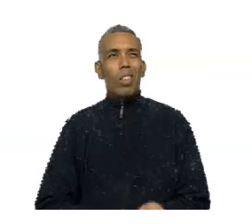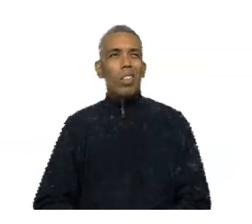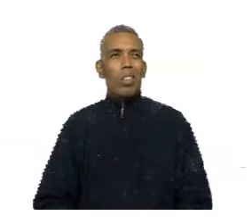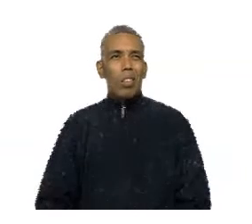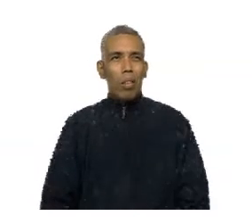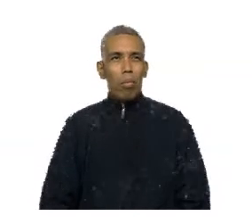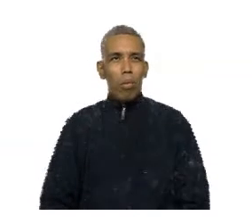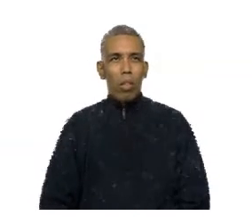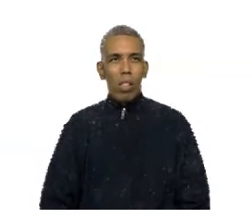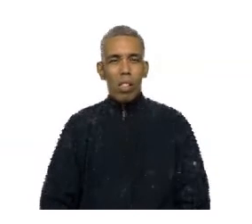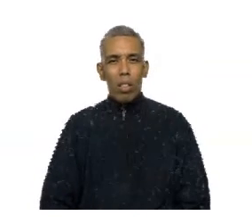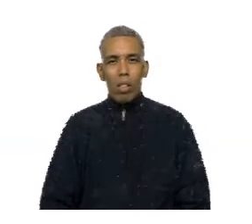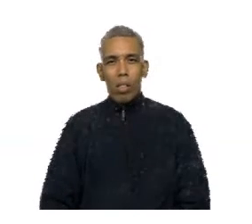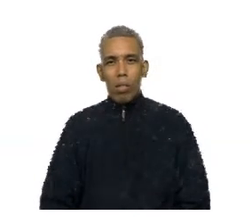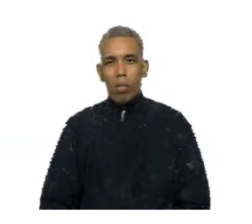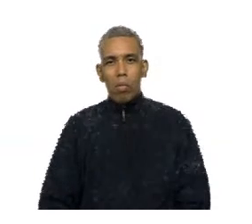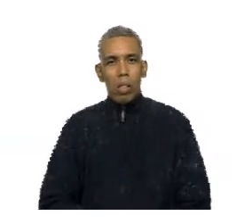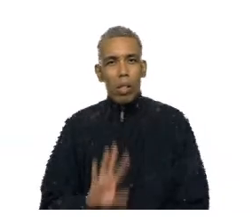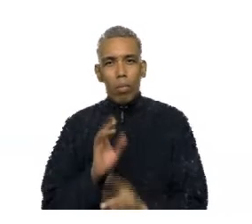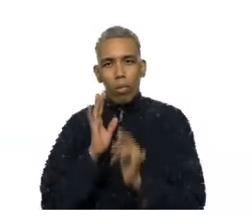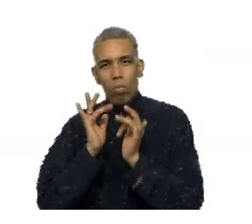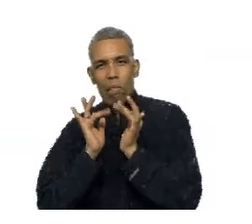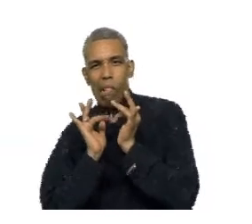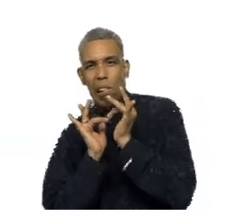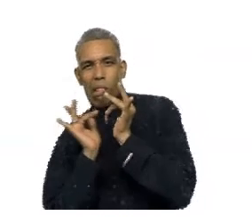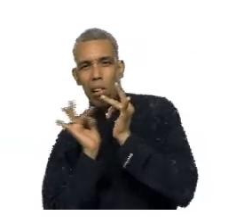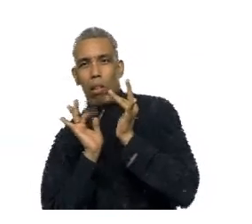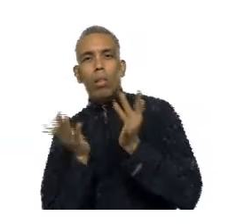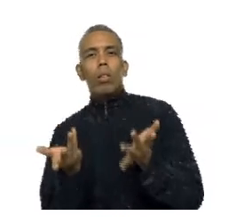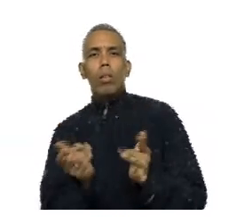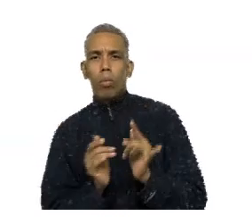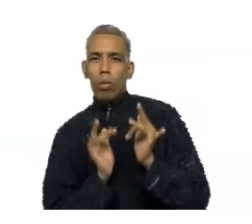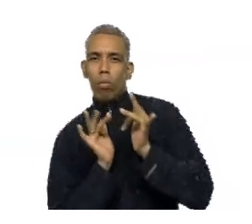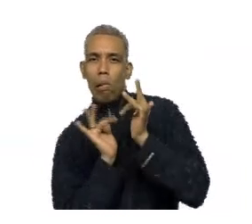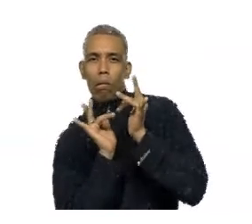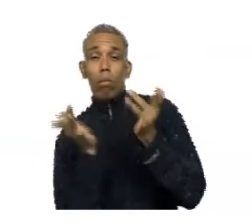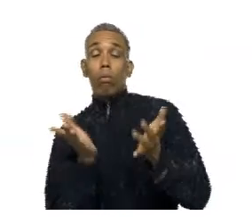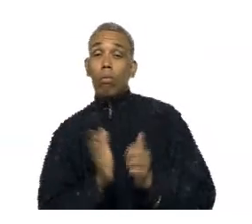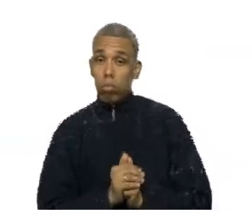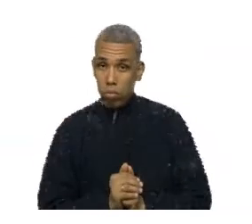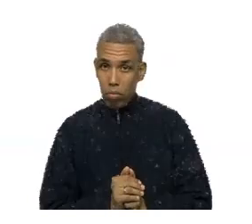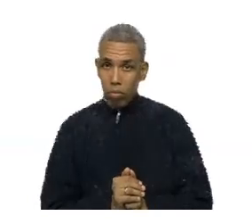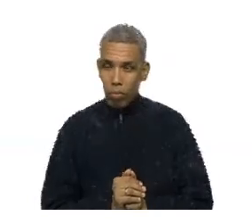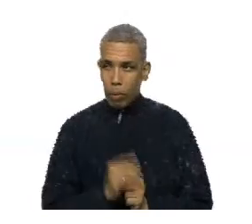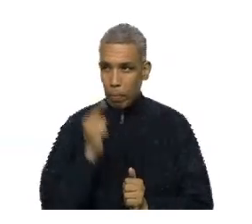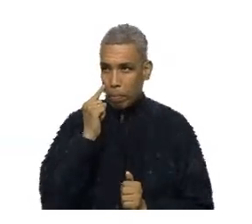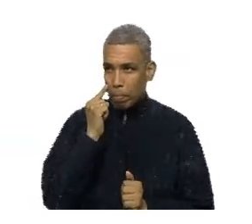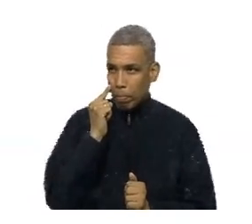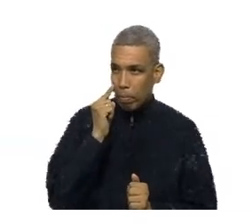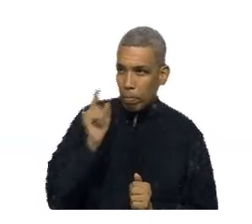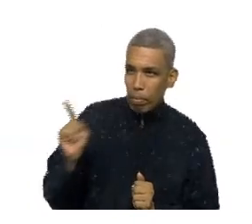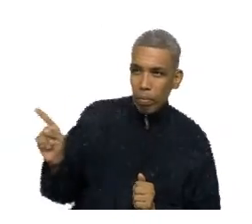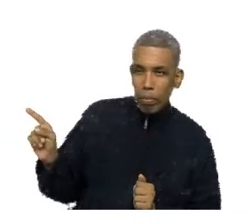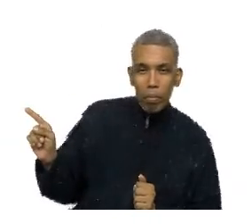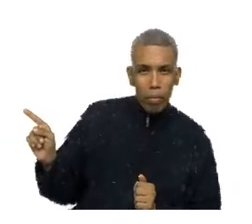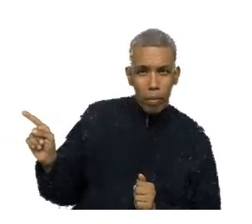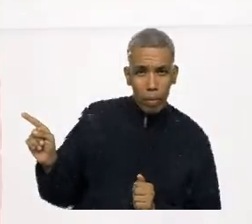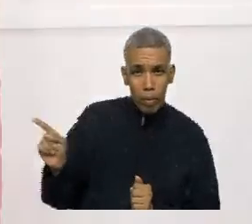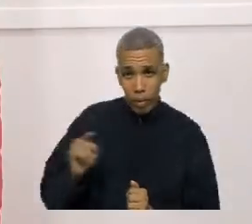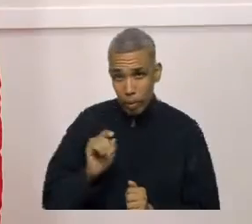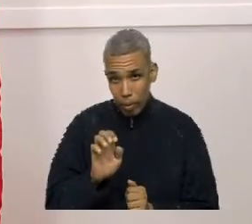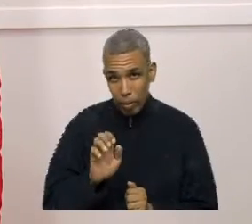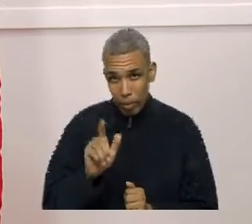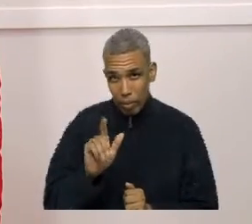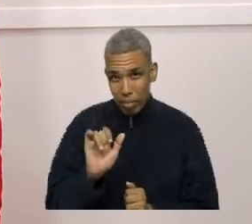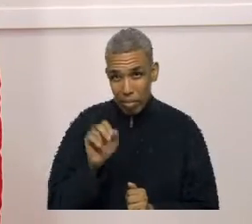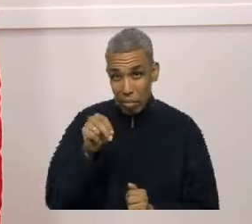un episodio agudo y la crisis es un episodio, agudo. Son equivalentes, ¿no? Bueno, y la pregunta de Linda, que ya ha resuelto, pero si